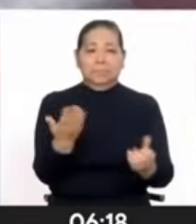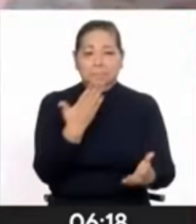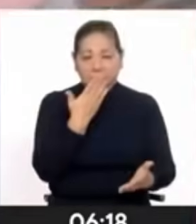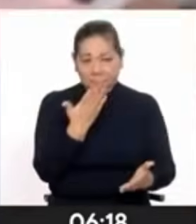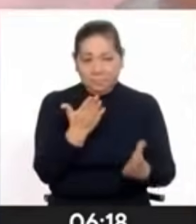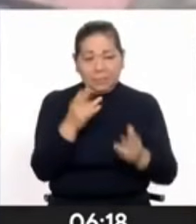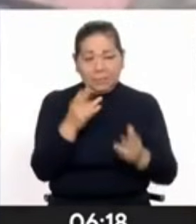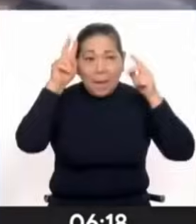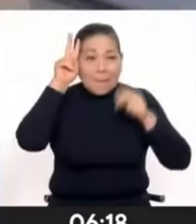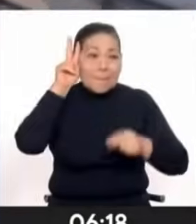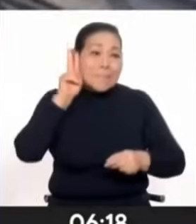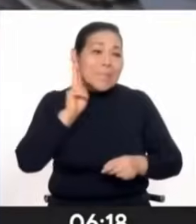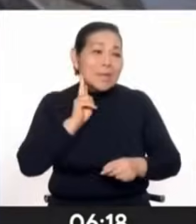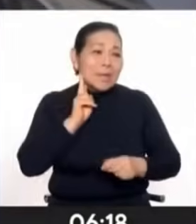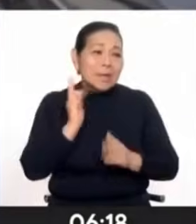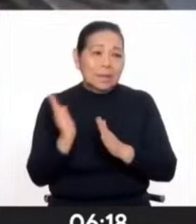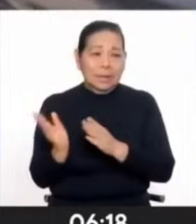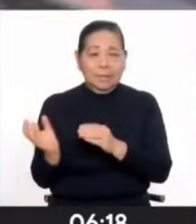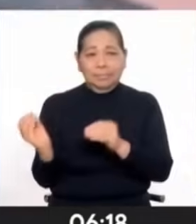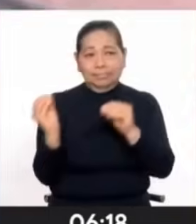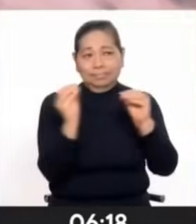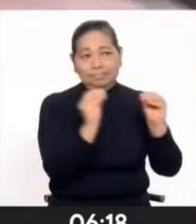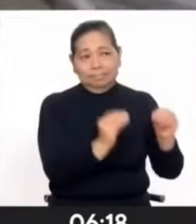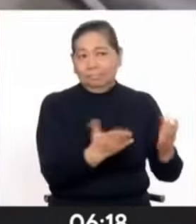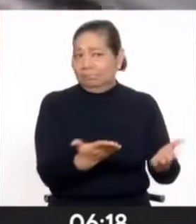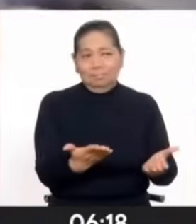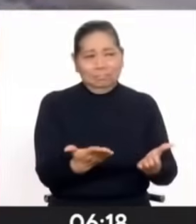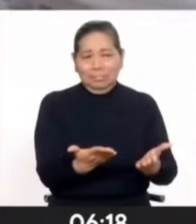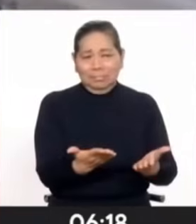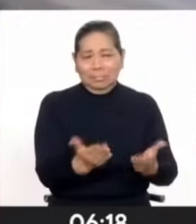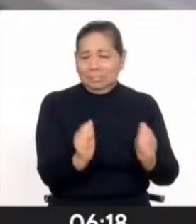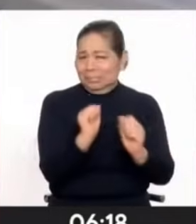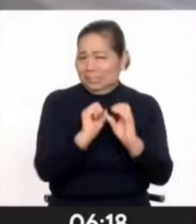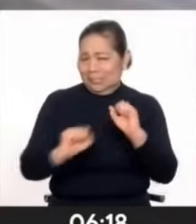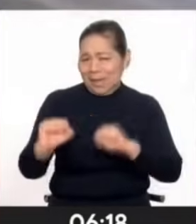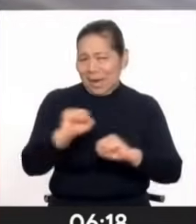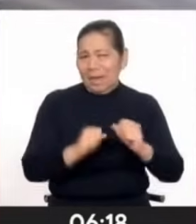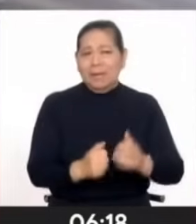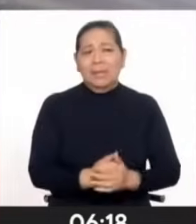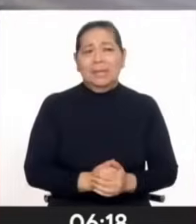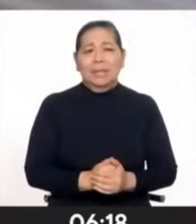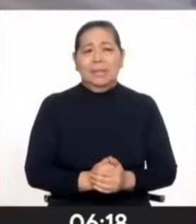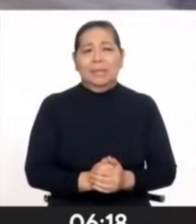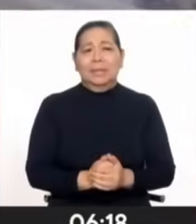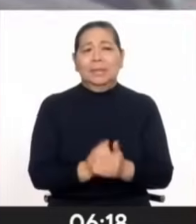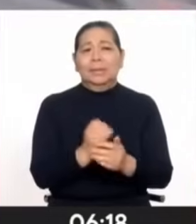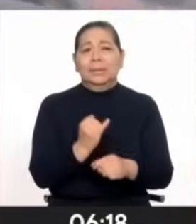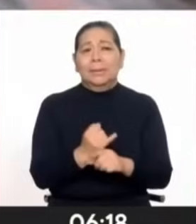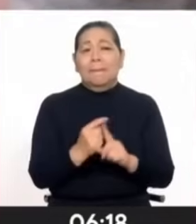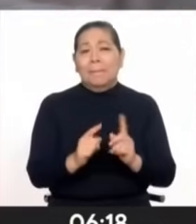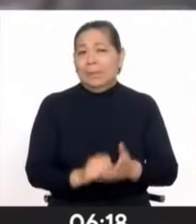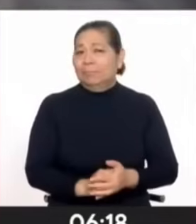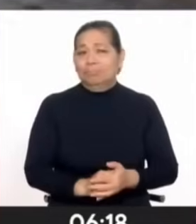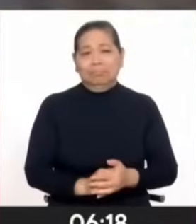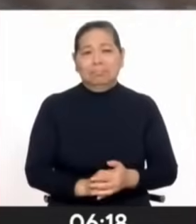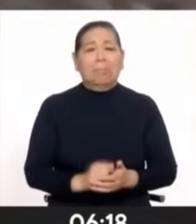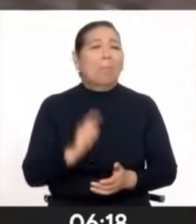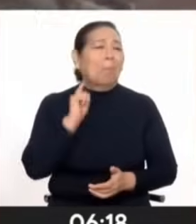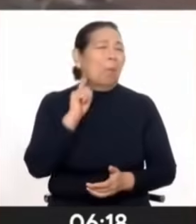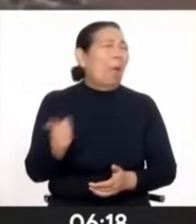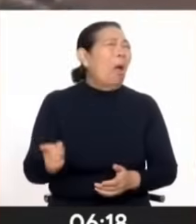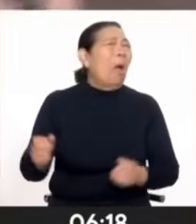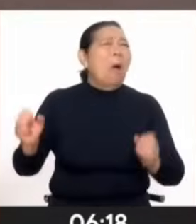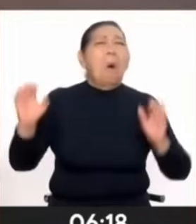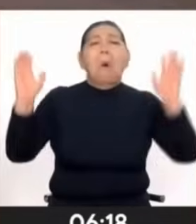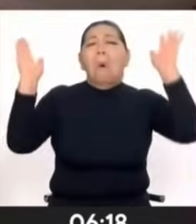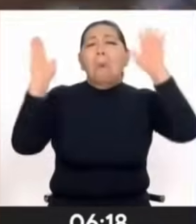ahí está la Virgen, mira, ya le hemos pasado a la Virgen todo. Esto no era un lavadero, no era eso. ¿Cuánto era tiempo una tiene capilla, ocupando esa señora, pero a pesar ese de local, eso, lo han médico. Destruido,